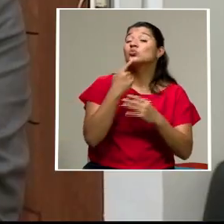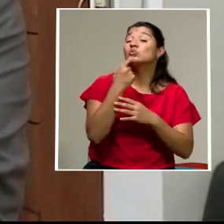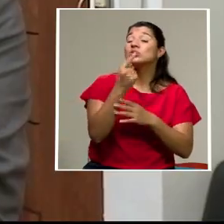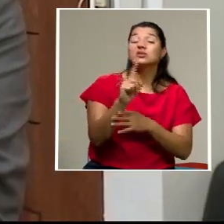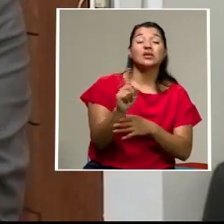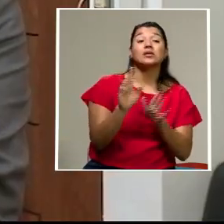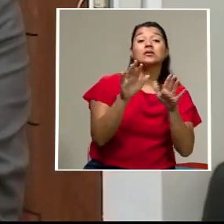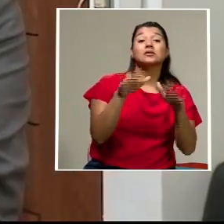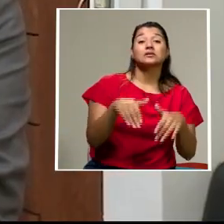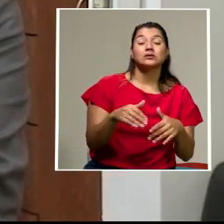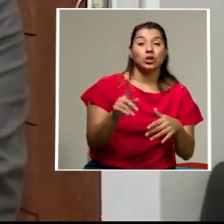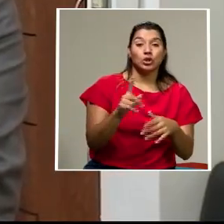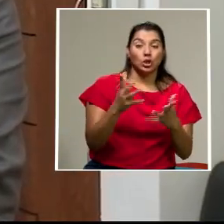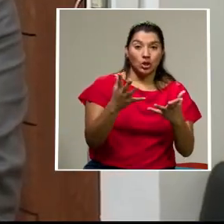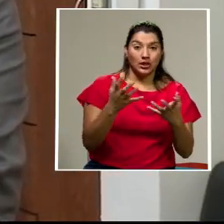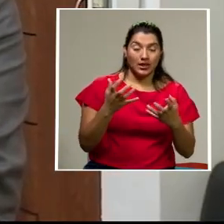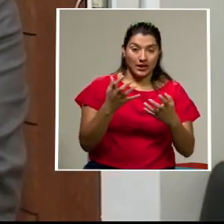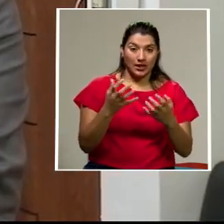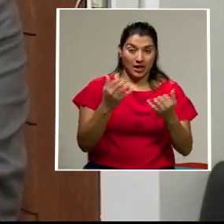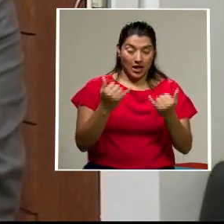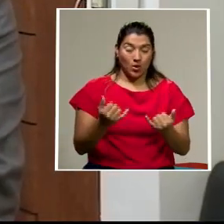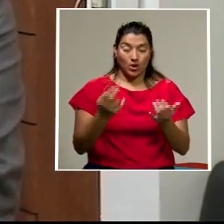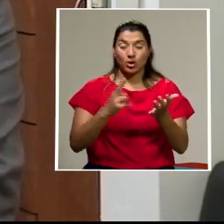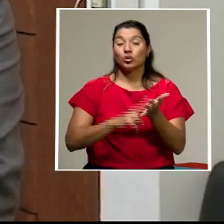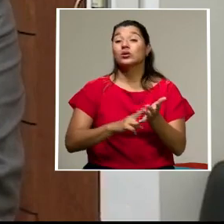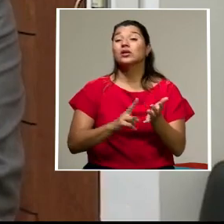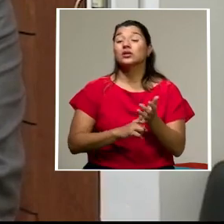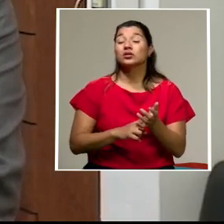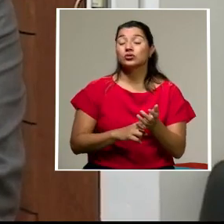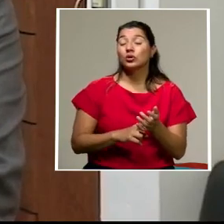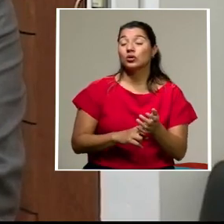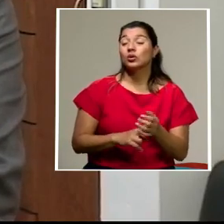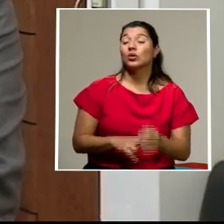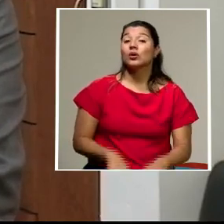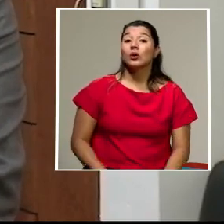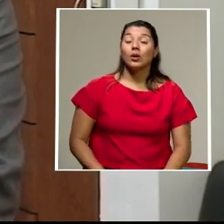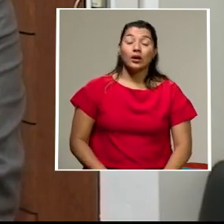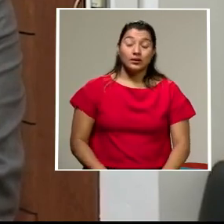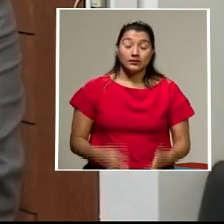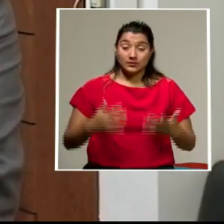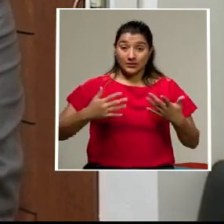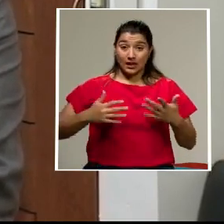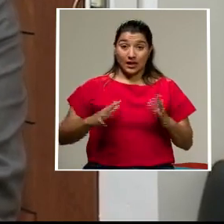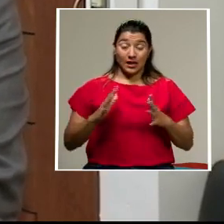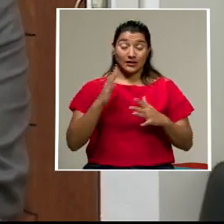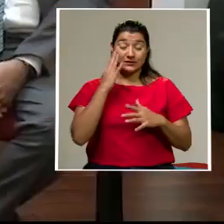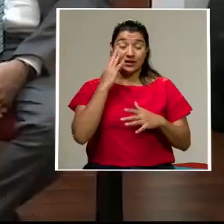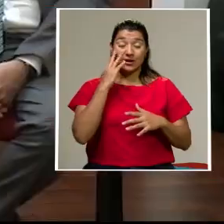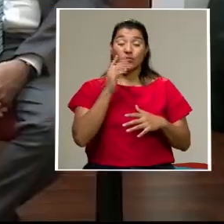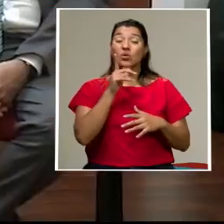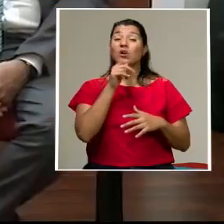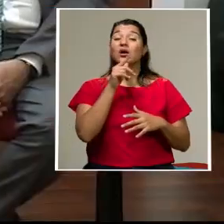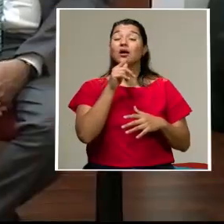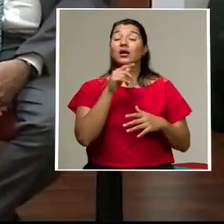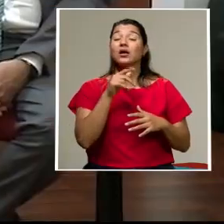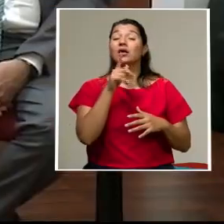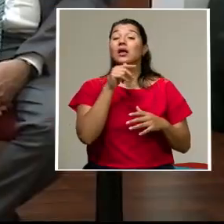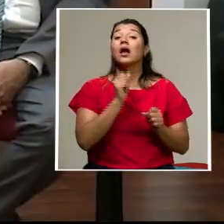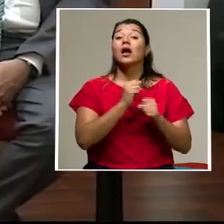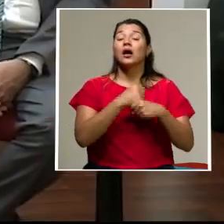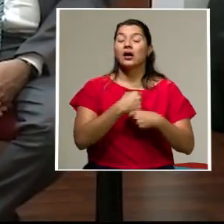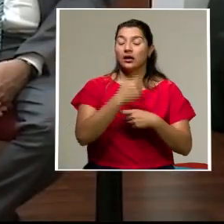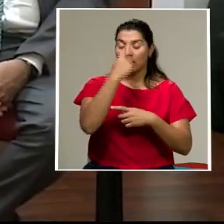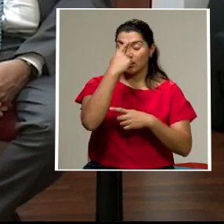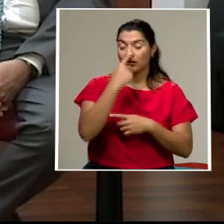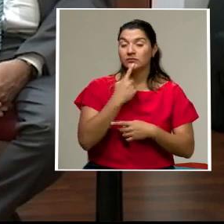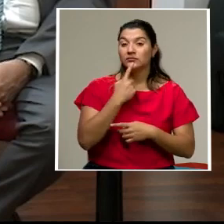de, por ejemplo, especialistas, de técnicos muy específicos, que la universidad sabe quiénes tienen que ser esos perfiles. Donde